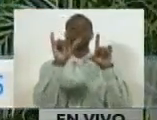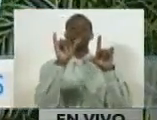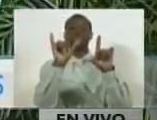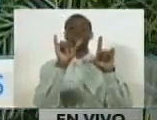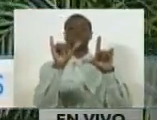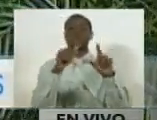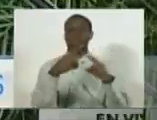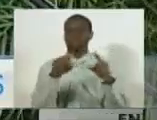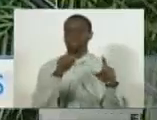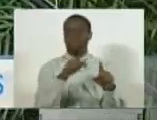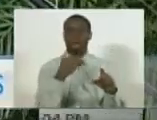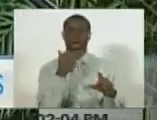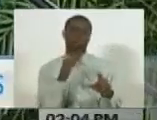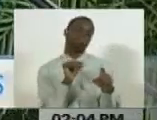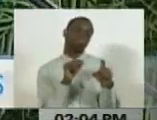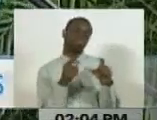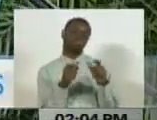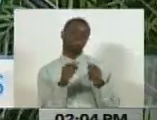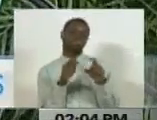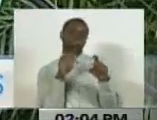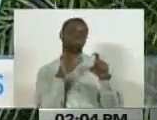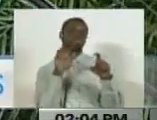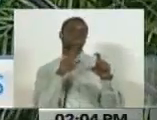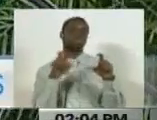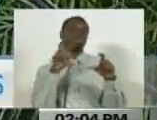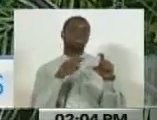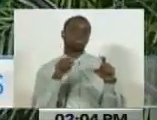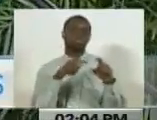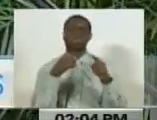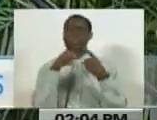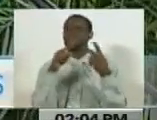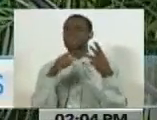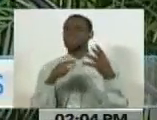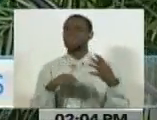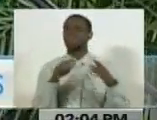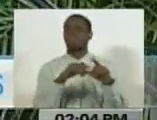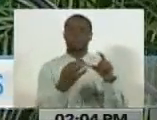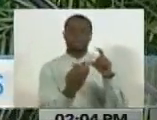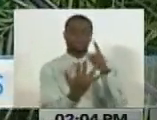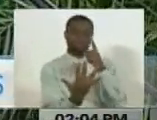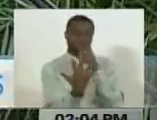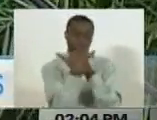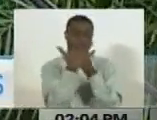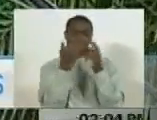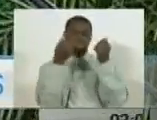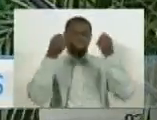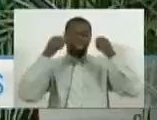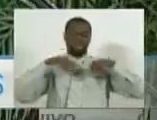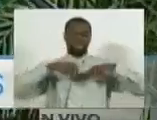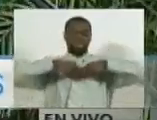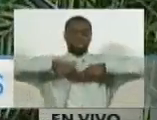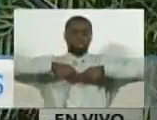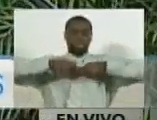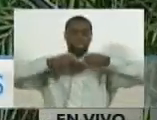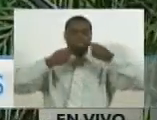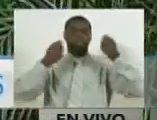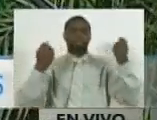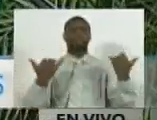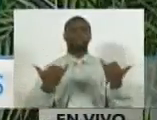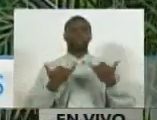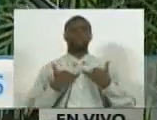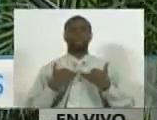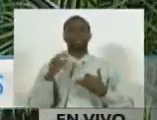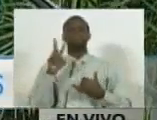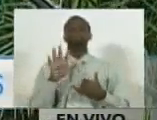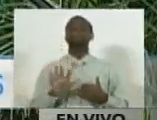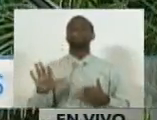conoce a mil formas de autodestrucción y de destrucción de lo más hermoso que tiene